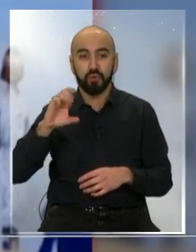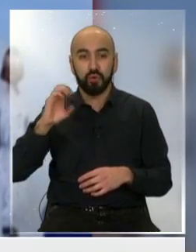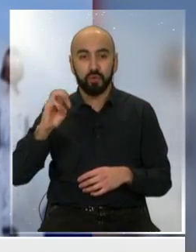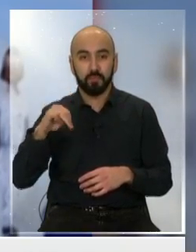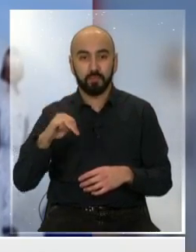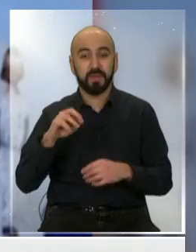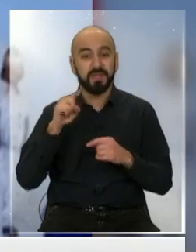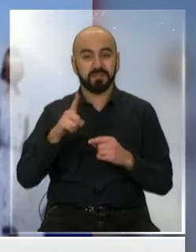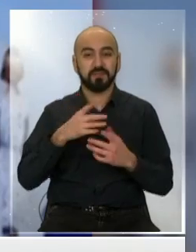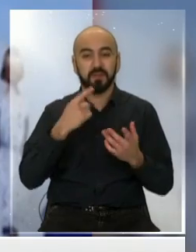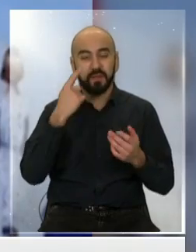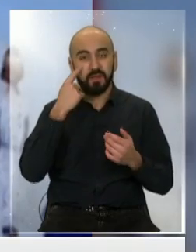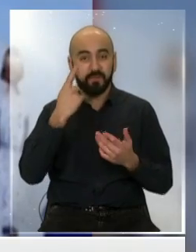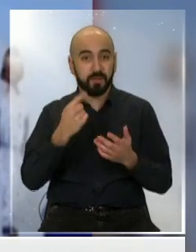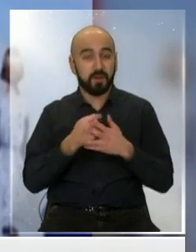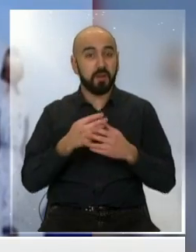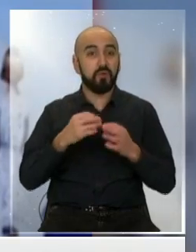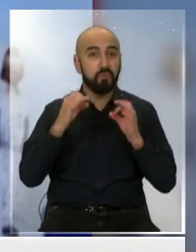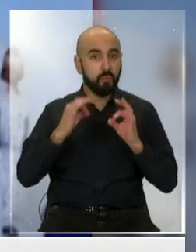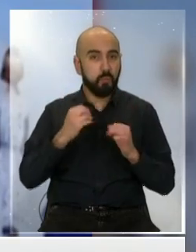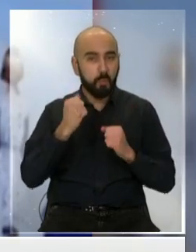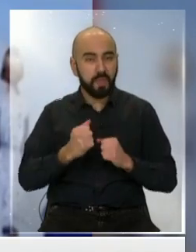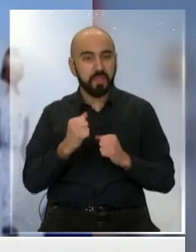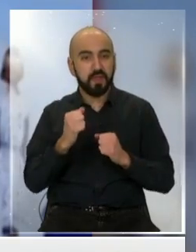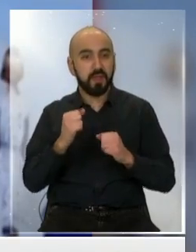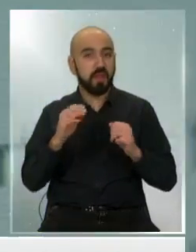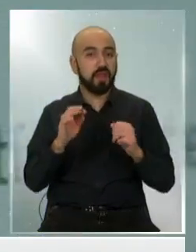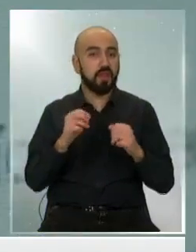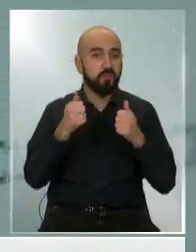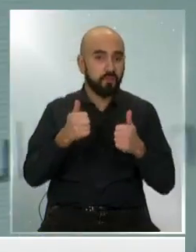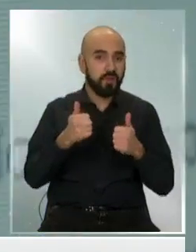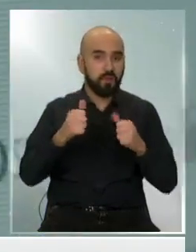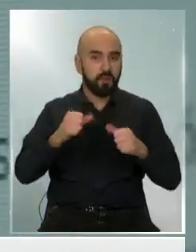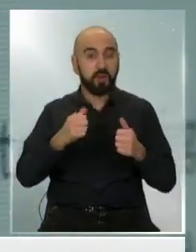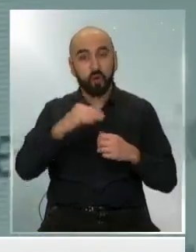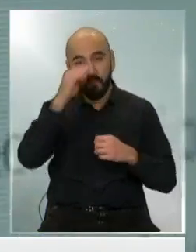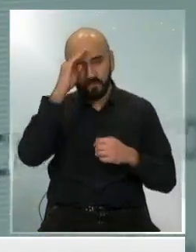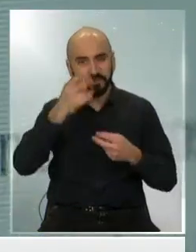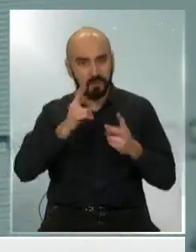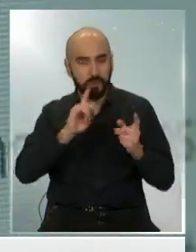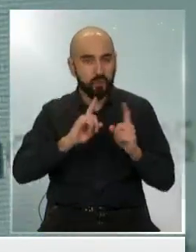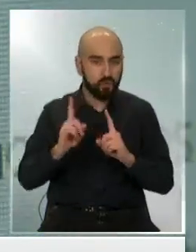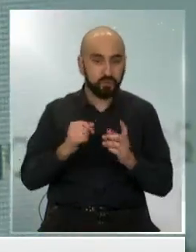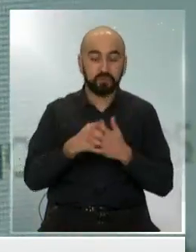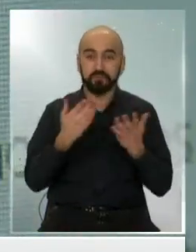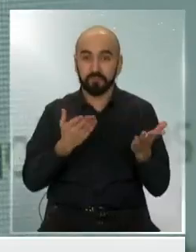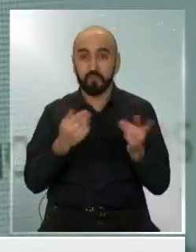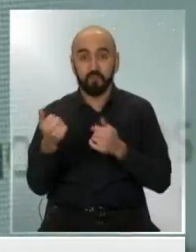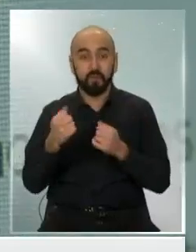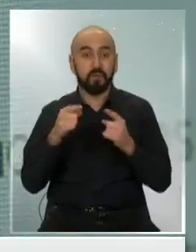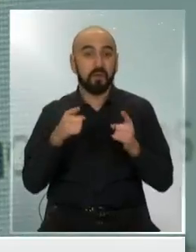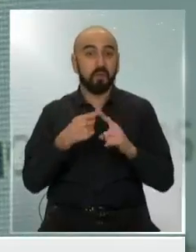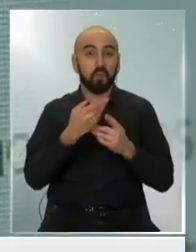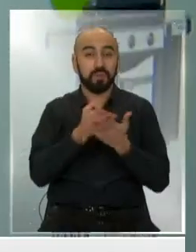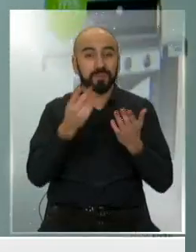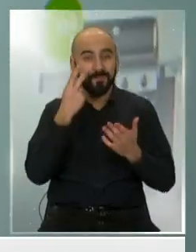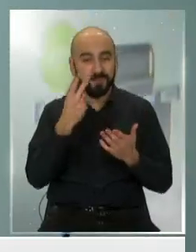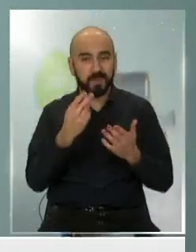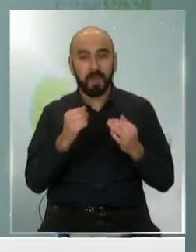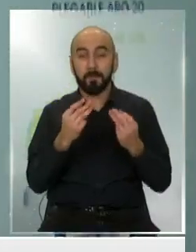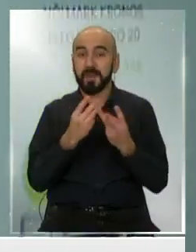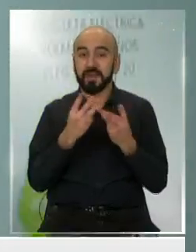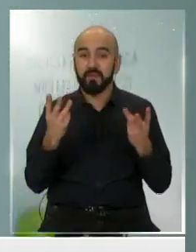avisa si la página es confiable o no es confiable dentro de varios parámetros que ellos tienen. Lo otro que recomendamos muchísimo es que se fijen que la